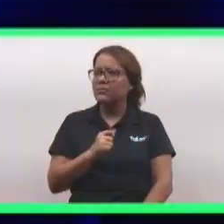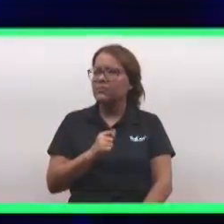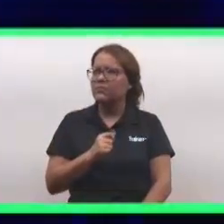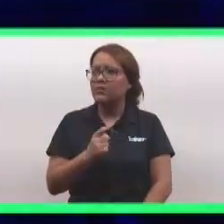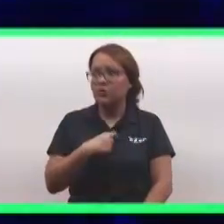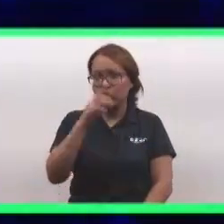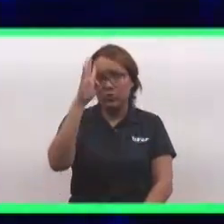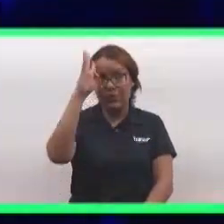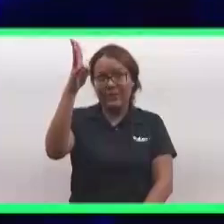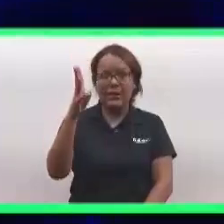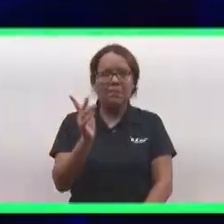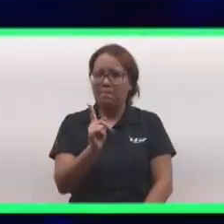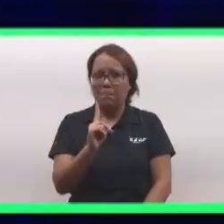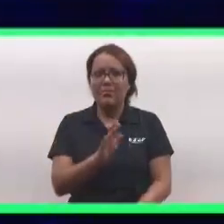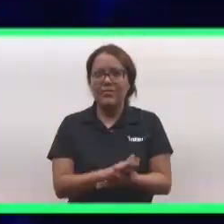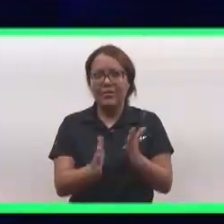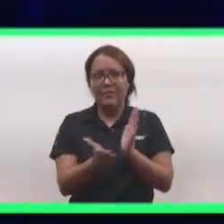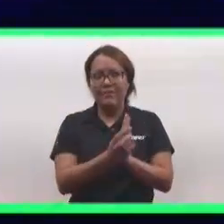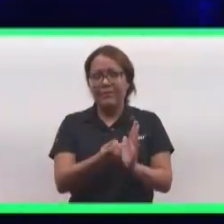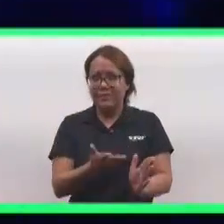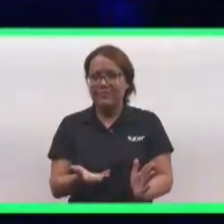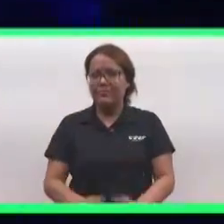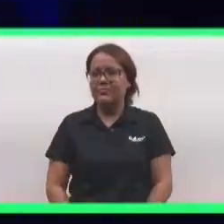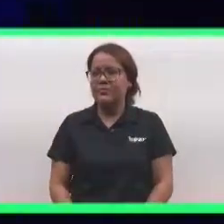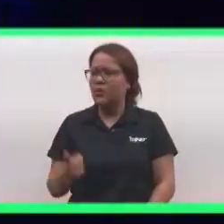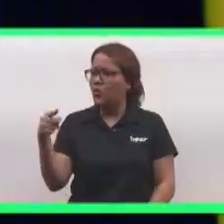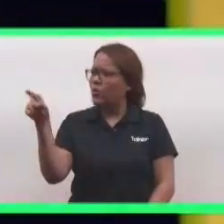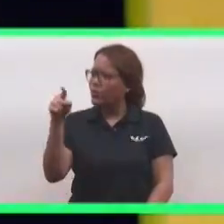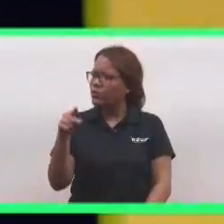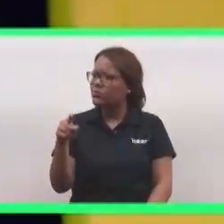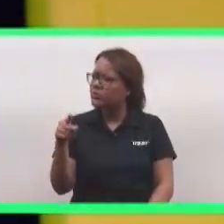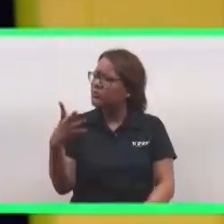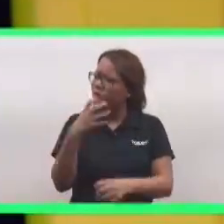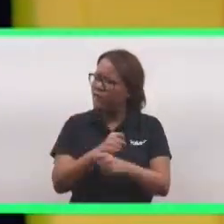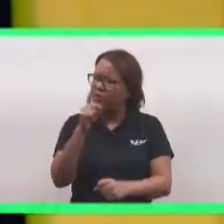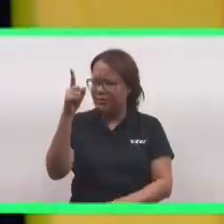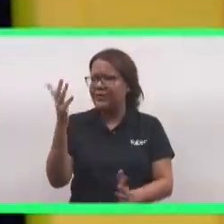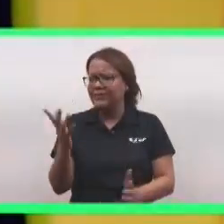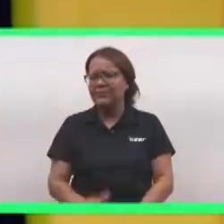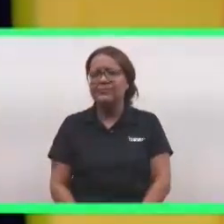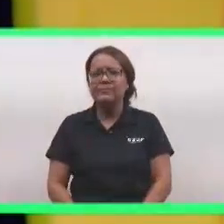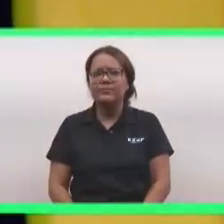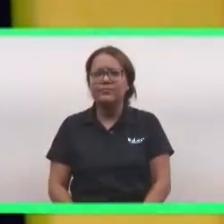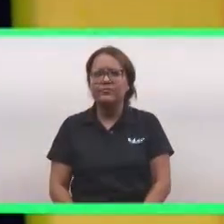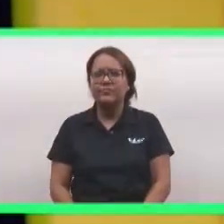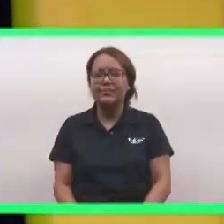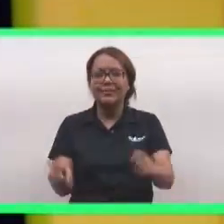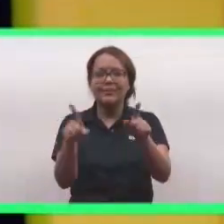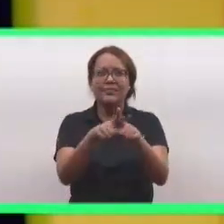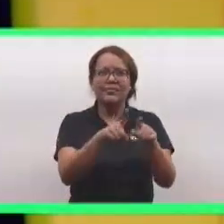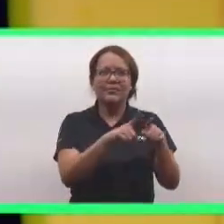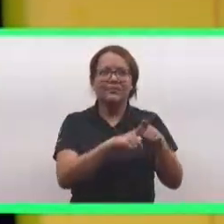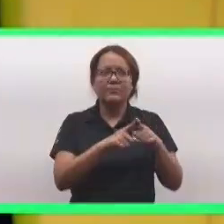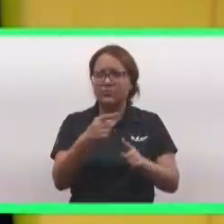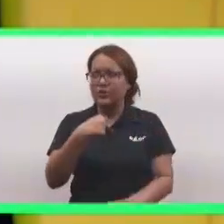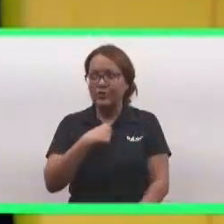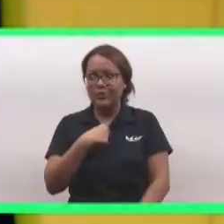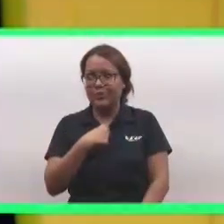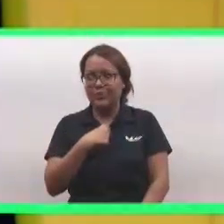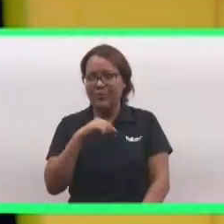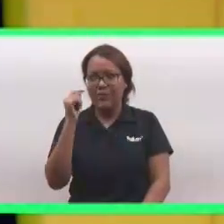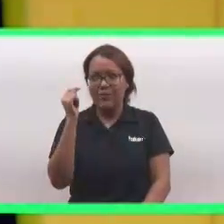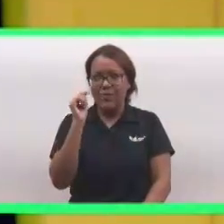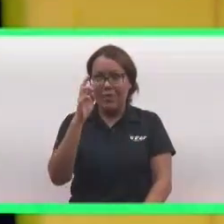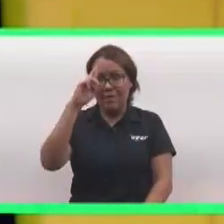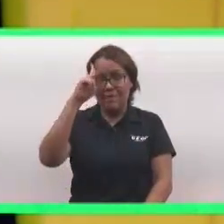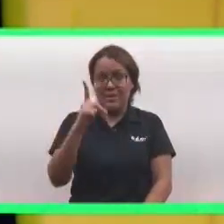yo, lo decía nuestro pastor en base a la Biblia. No se mueva, no se enrede, no haga nada, permanezca, hombre. Hermanos, no quiero mentir,